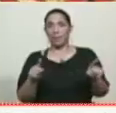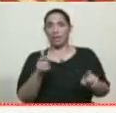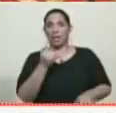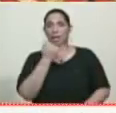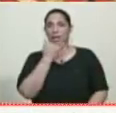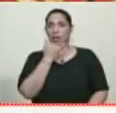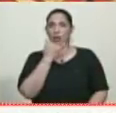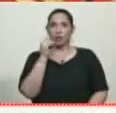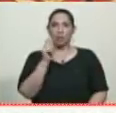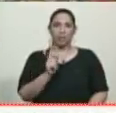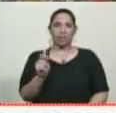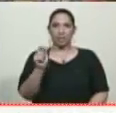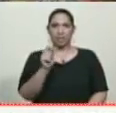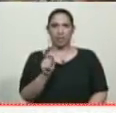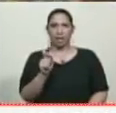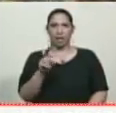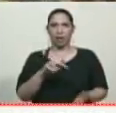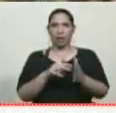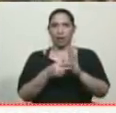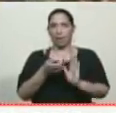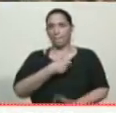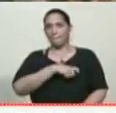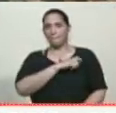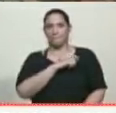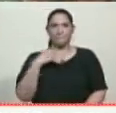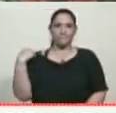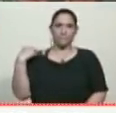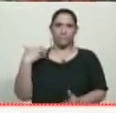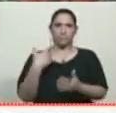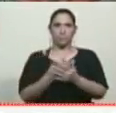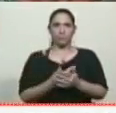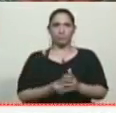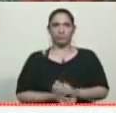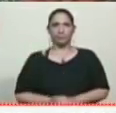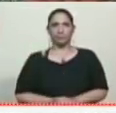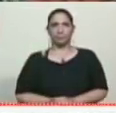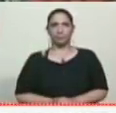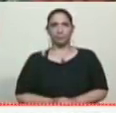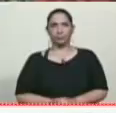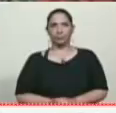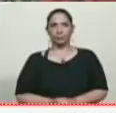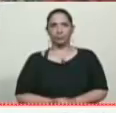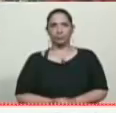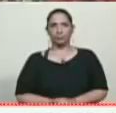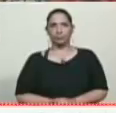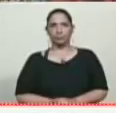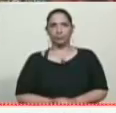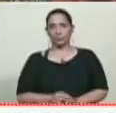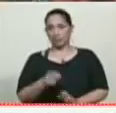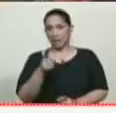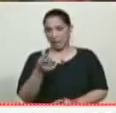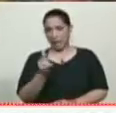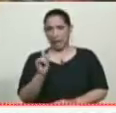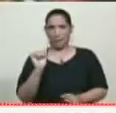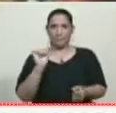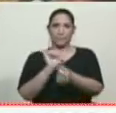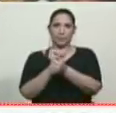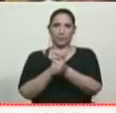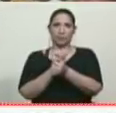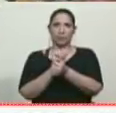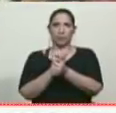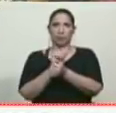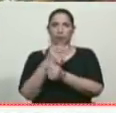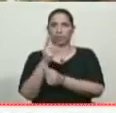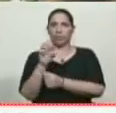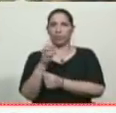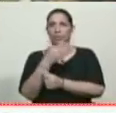esa época era española, y allí agarra Walter Raleigh, le incendia su ciudad y tiene prisionero a Berrío para que le